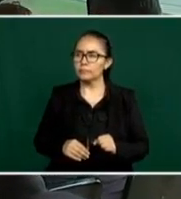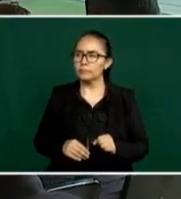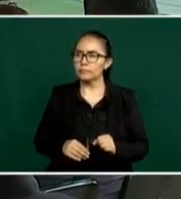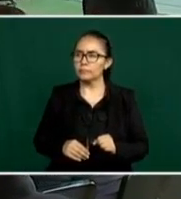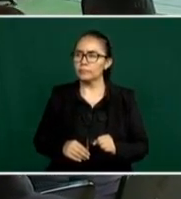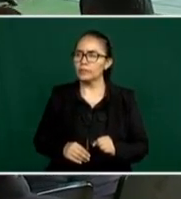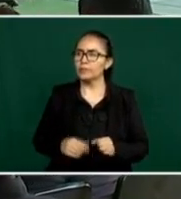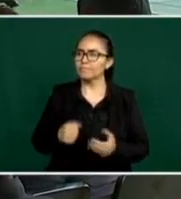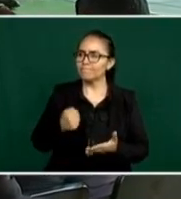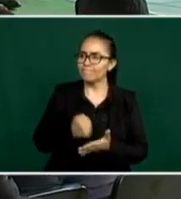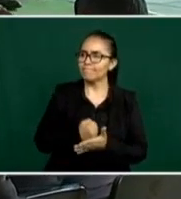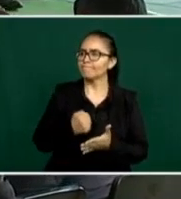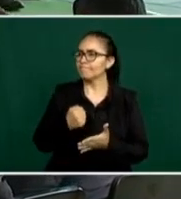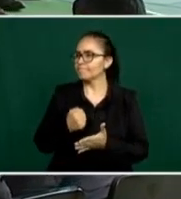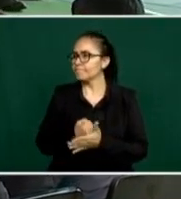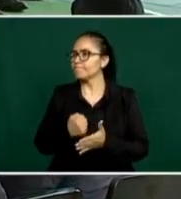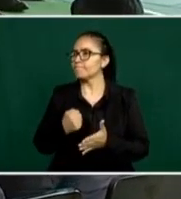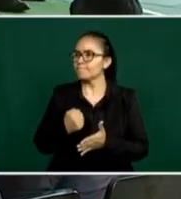insistiendo.